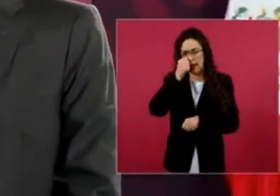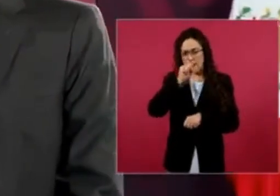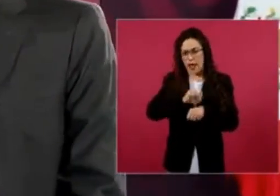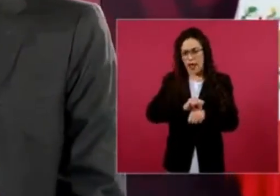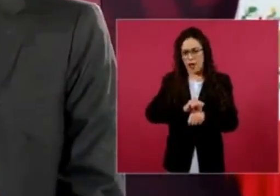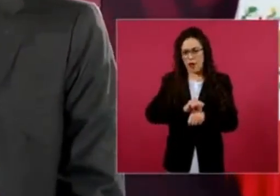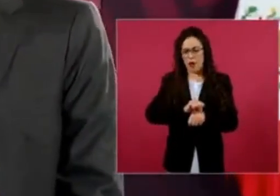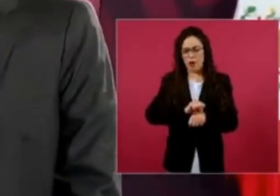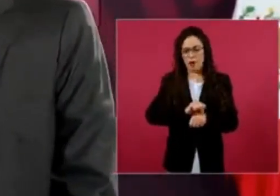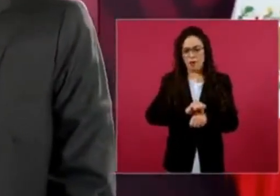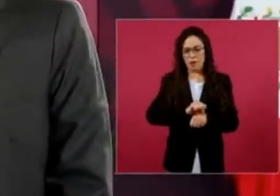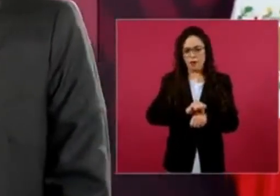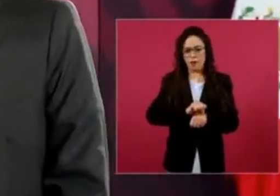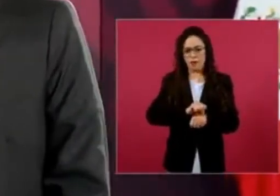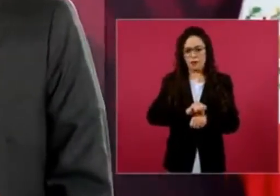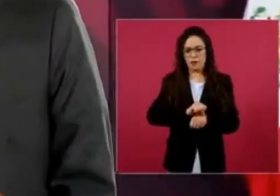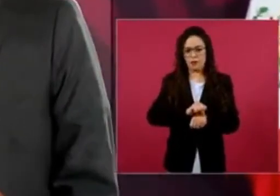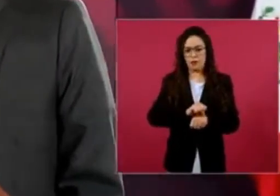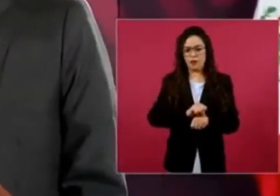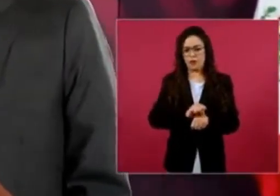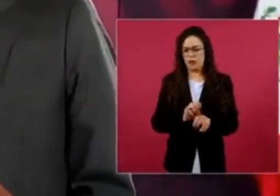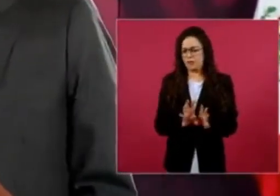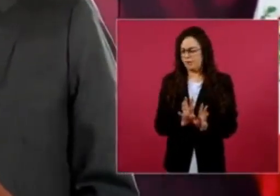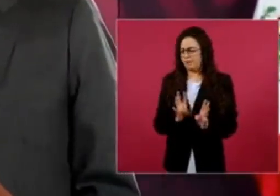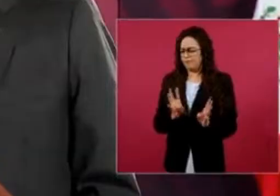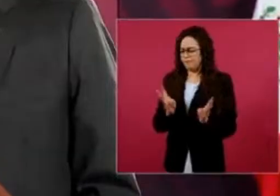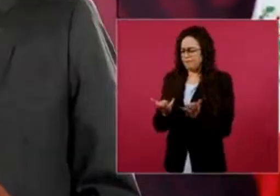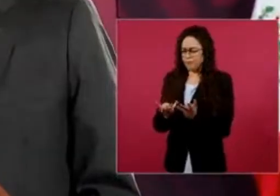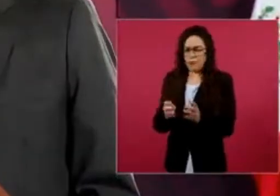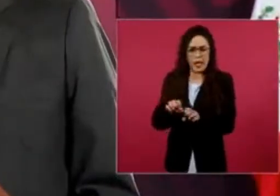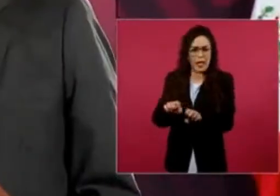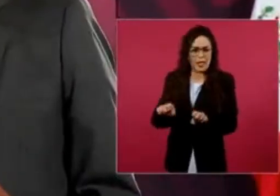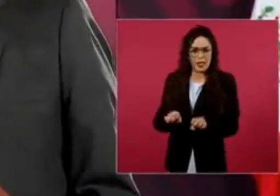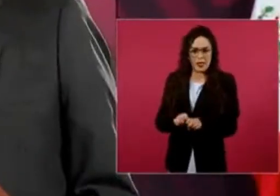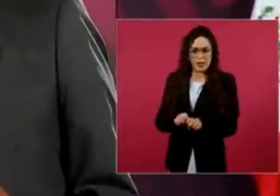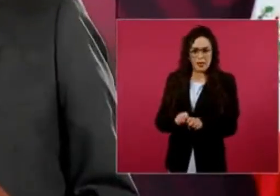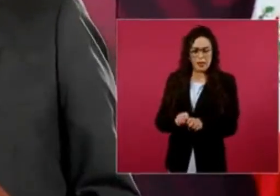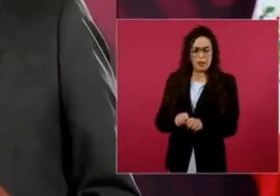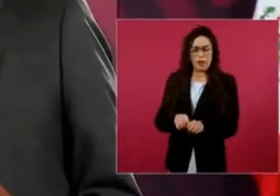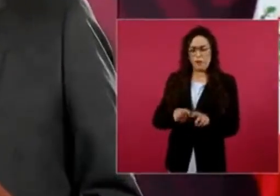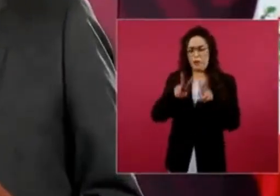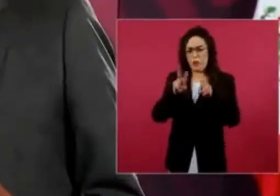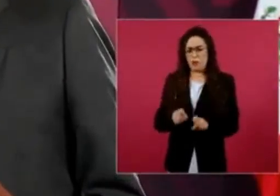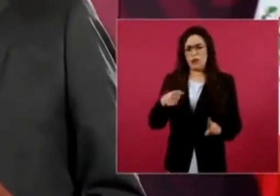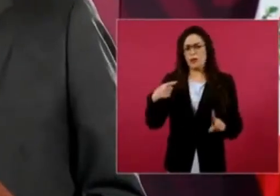y con todos los que tienen que ver con la construcción.